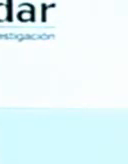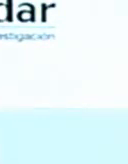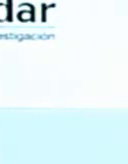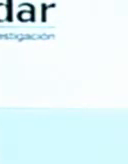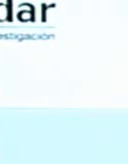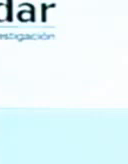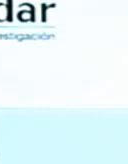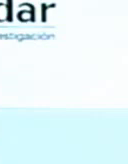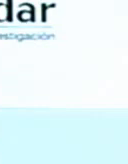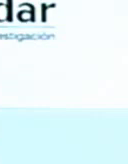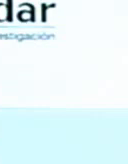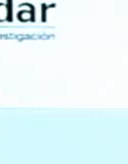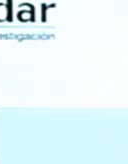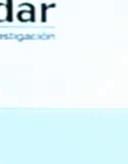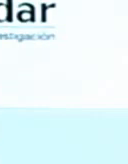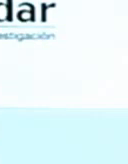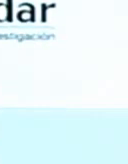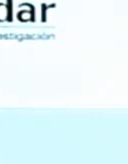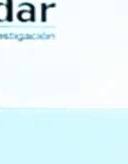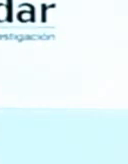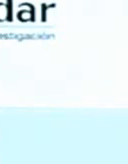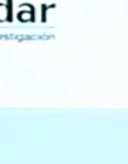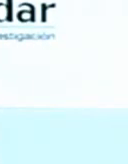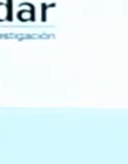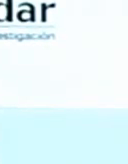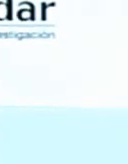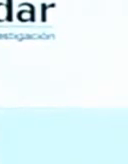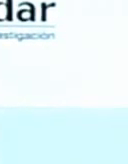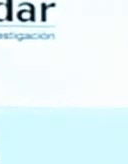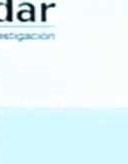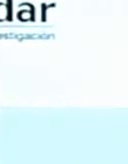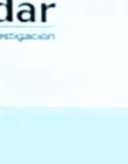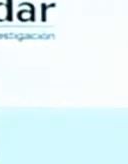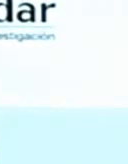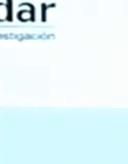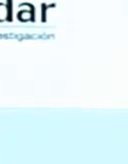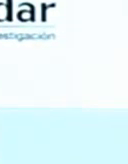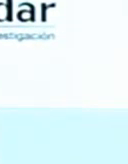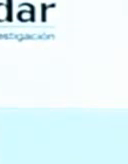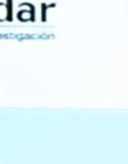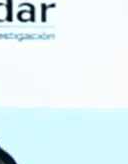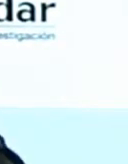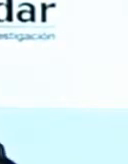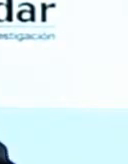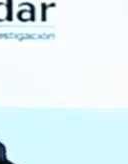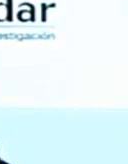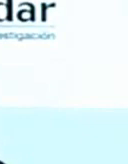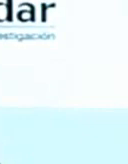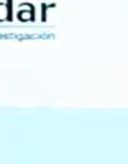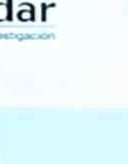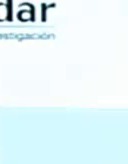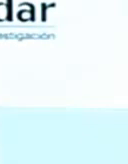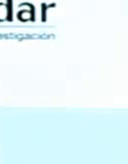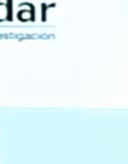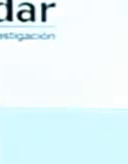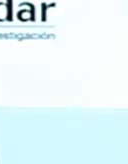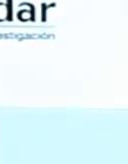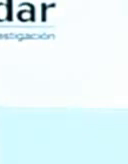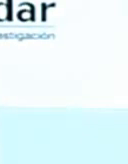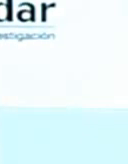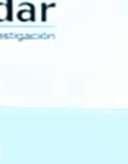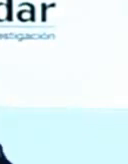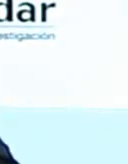poner a disposición de la ciudadanía diversos documentos relativos al desempeño de los entes de auditoría gubernamental del